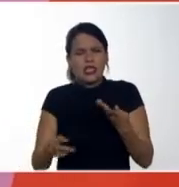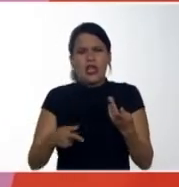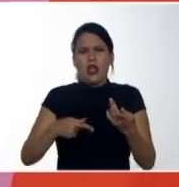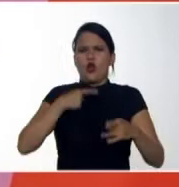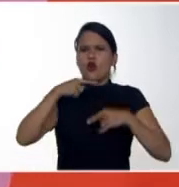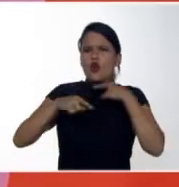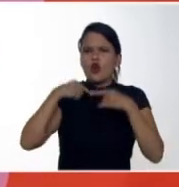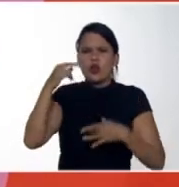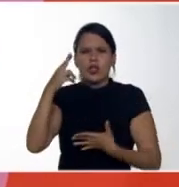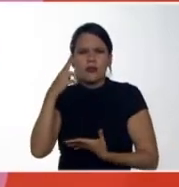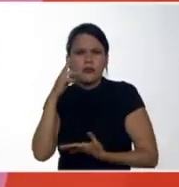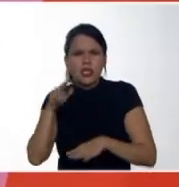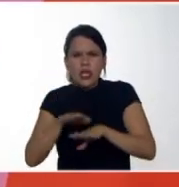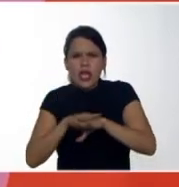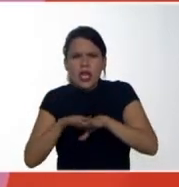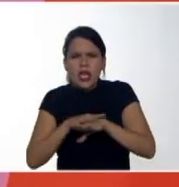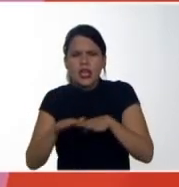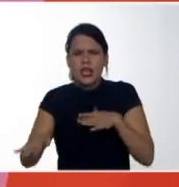piel, cabello,